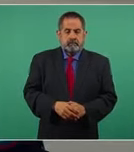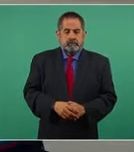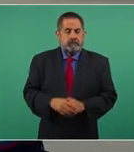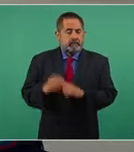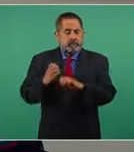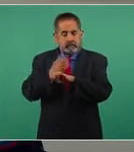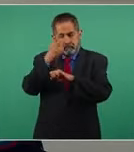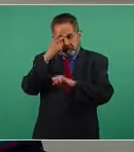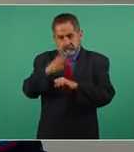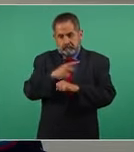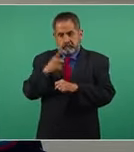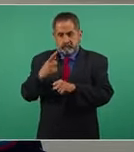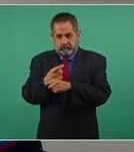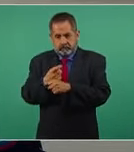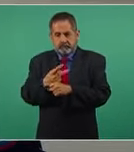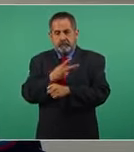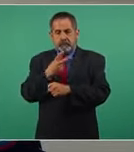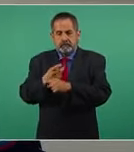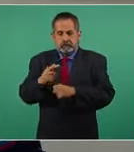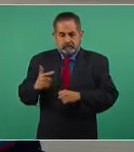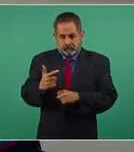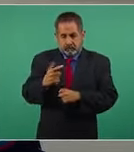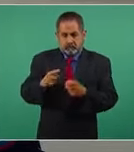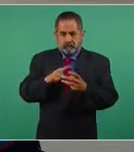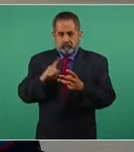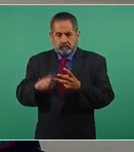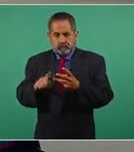Estado de México, Guanajuato, Michoacán.